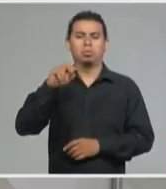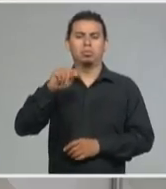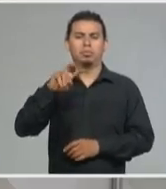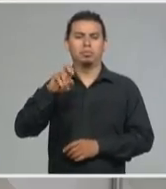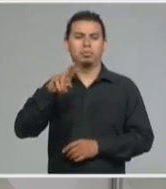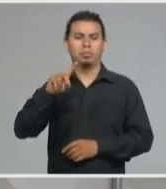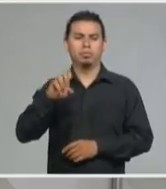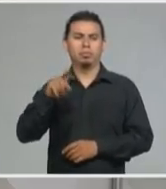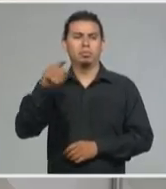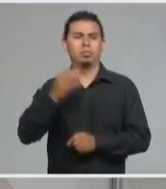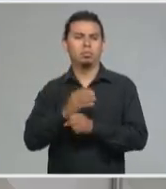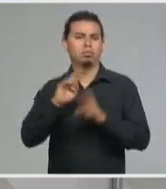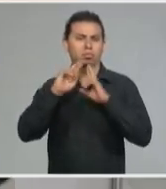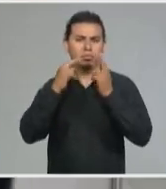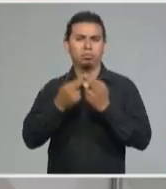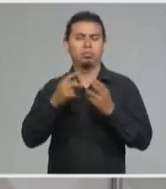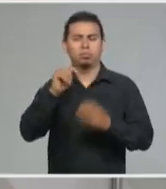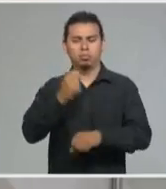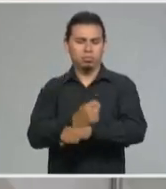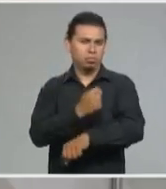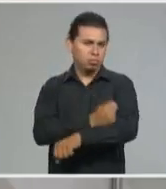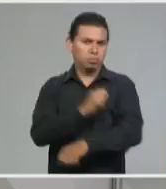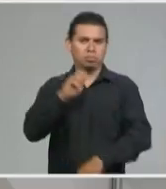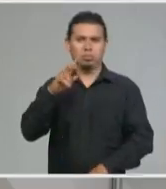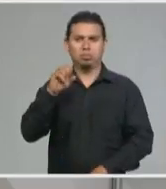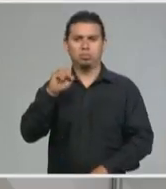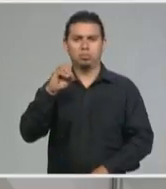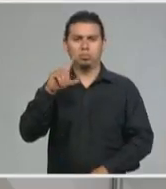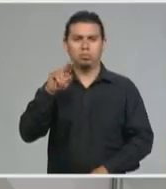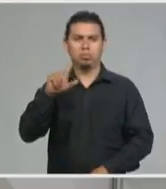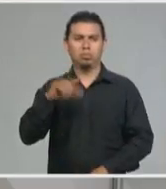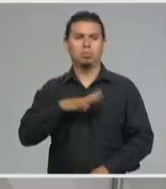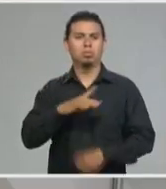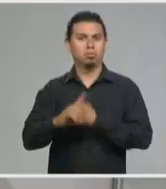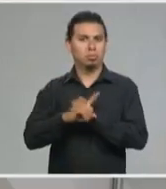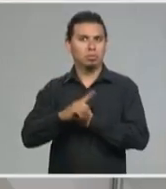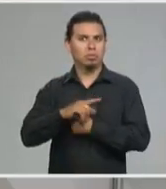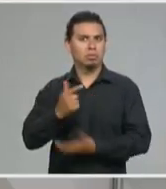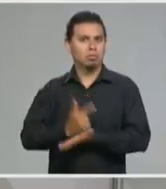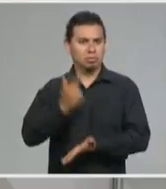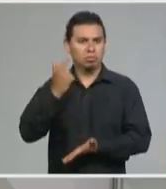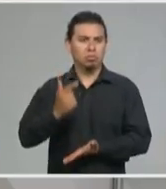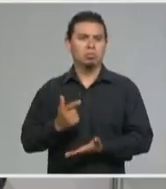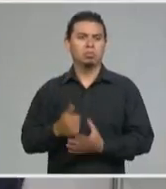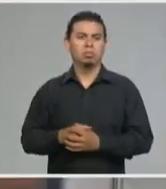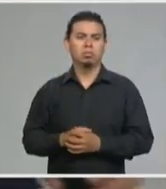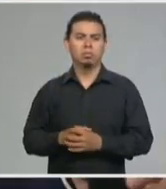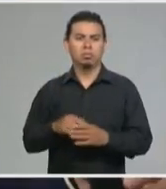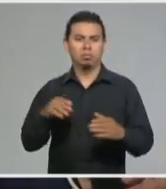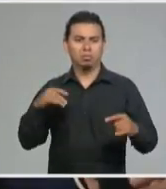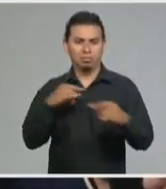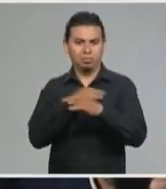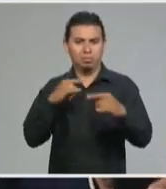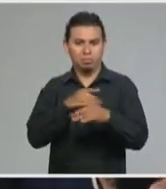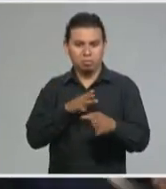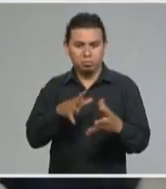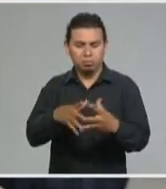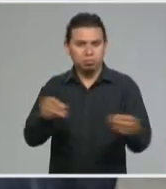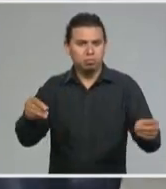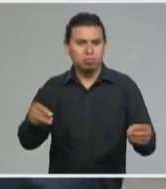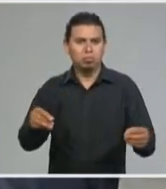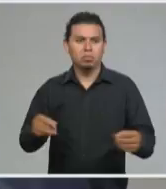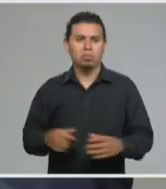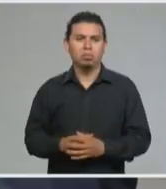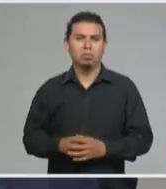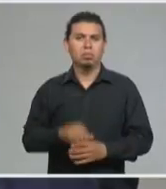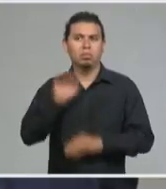y están en los límites entre Tlaxiaco y Teposcolula, pero tienen un problema serio, muy grave, porque el camino desapareció literalmente. Y están haciendo